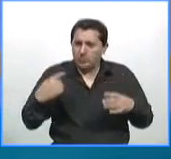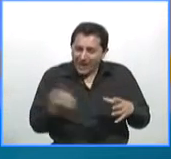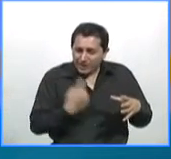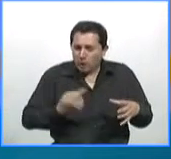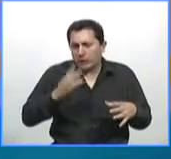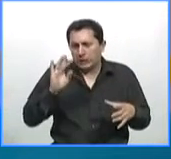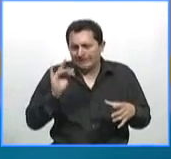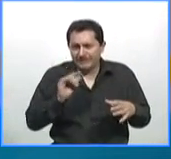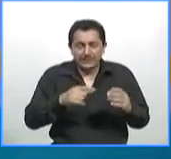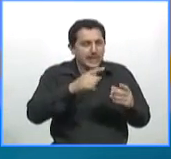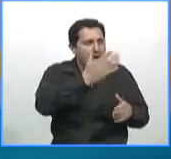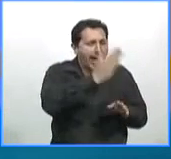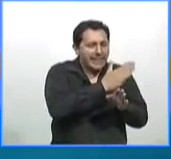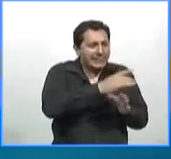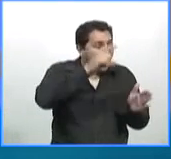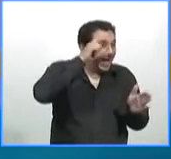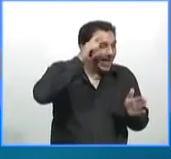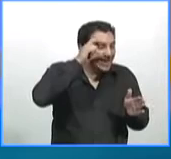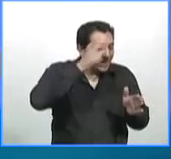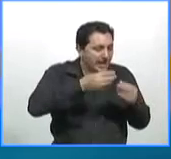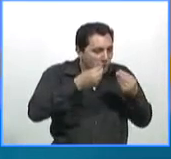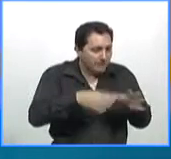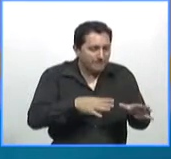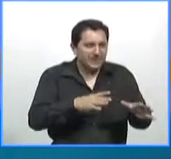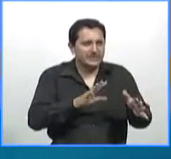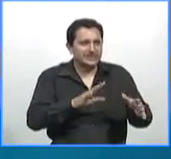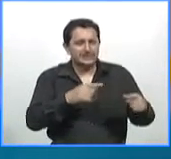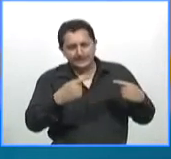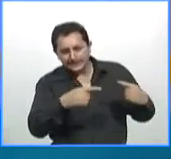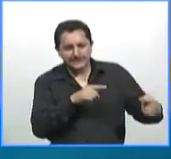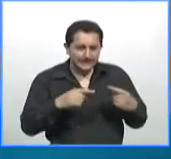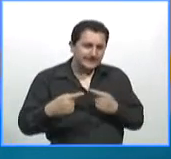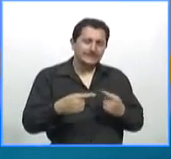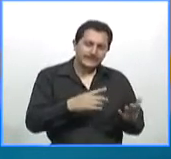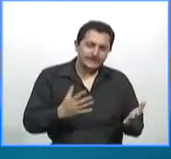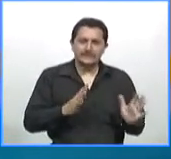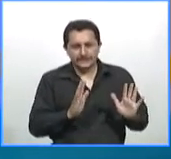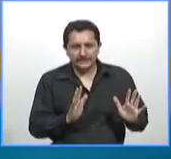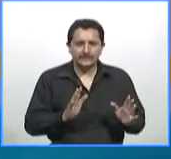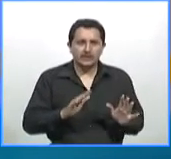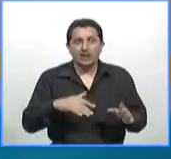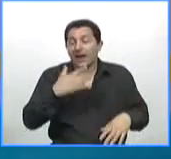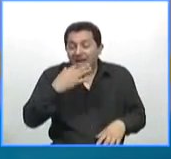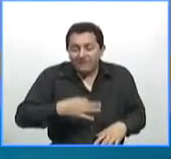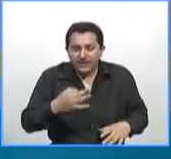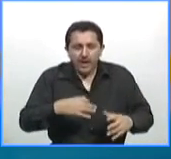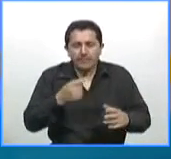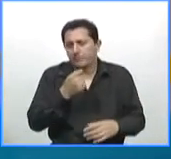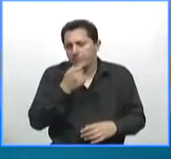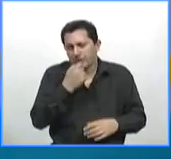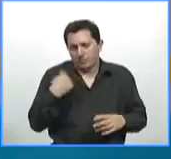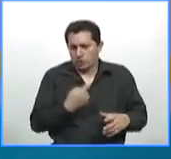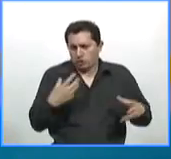nosotras. Desde enero que ya habíamos empezado con ciertas diferencias, ciertas cosas. Y uno cuando juega, la verdad, al menos como nos